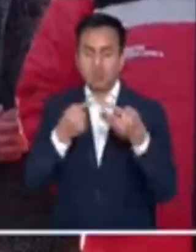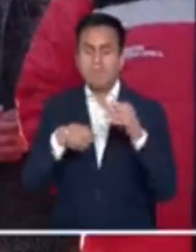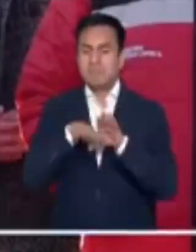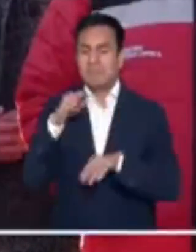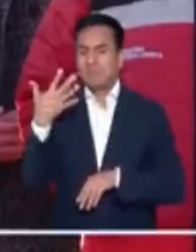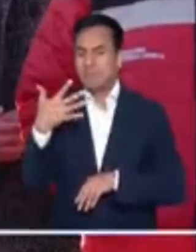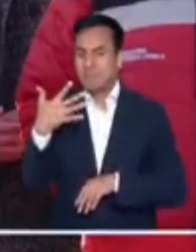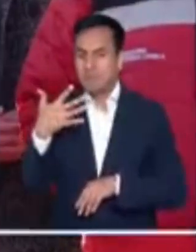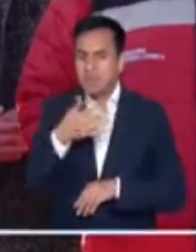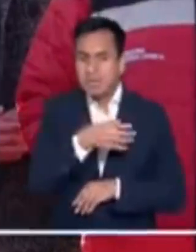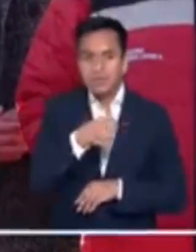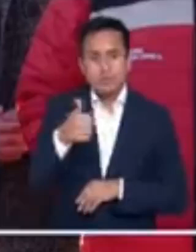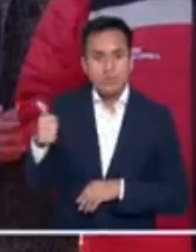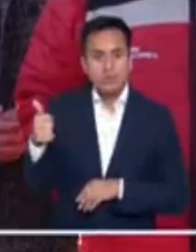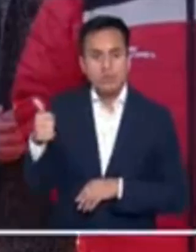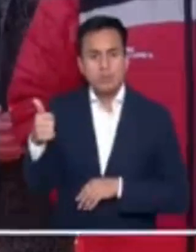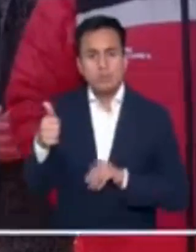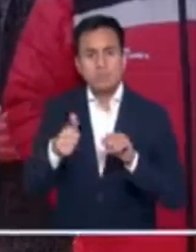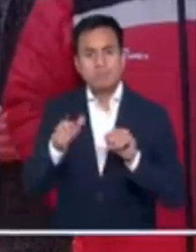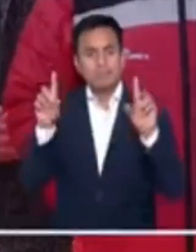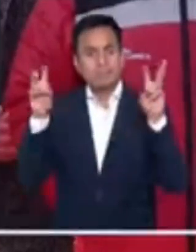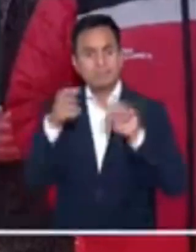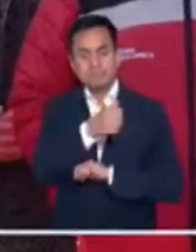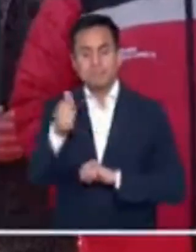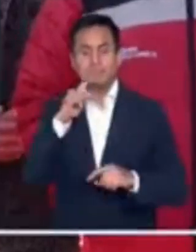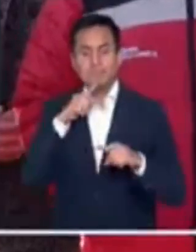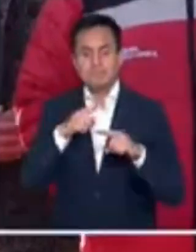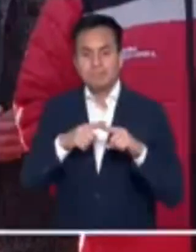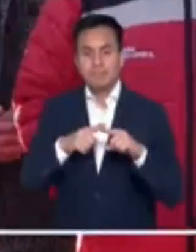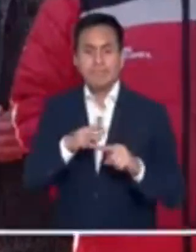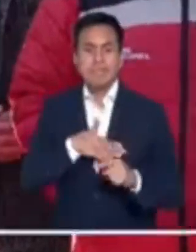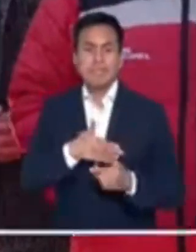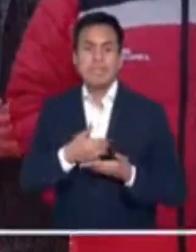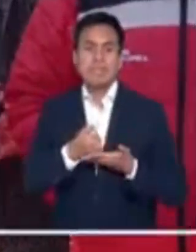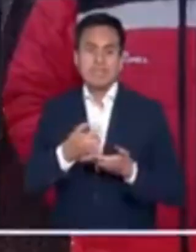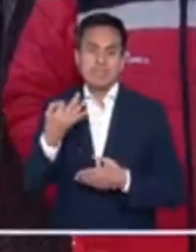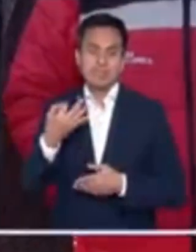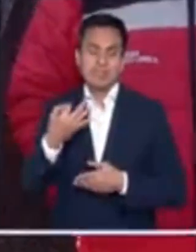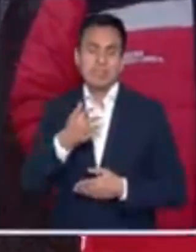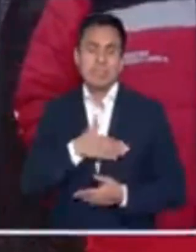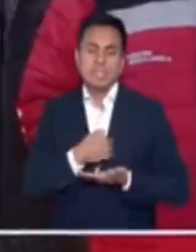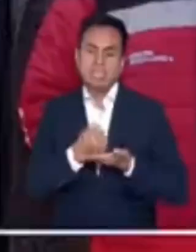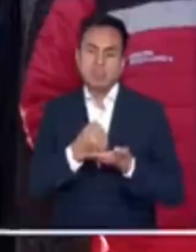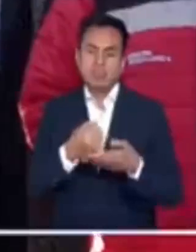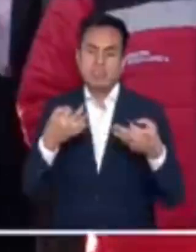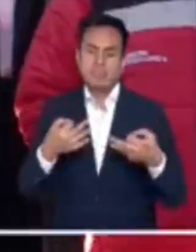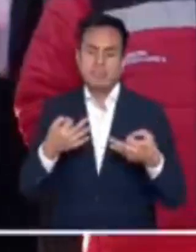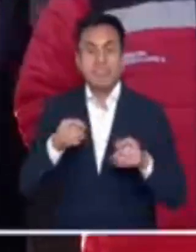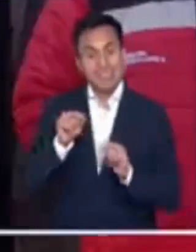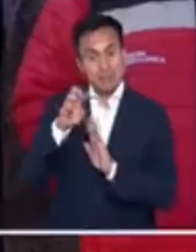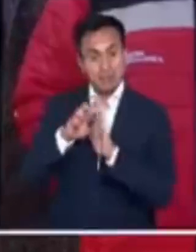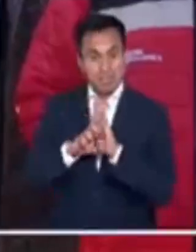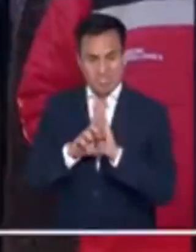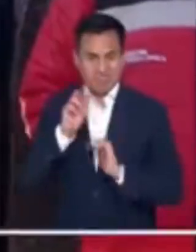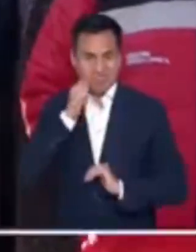importante de todos, con mayúscula, se llama generosidad. generosidad. Este